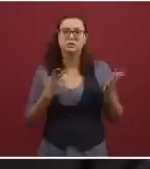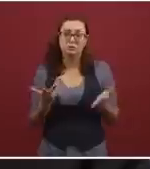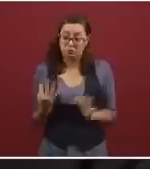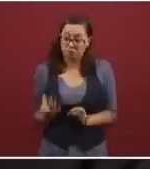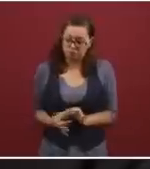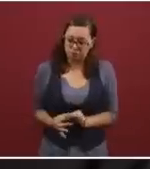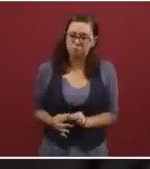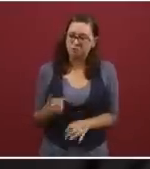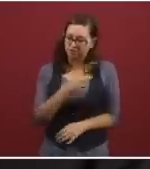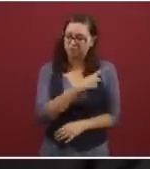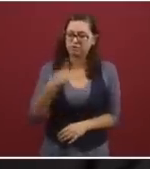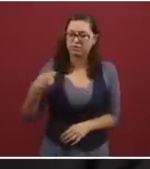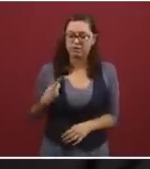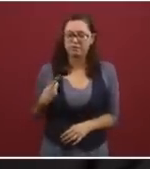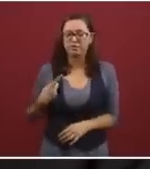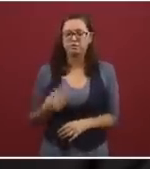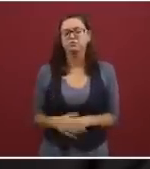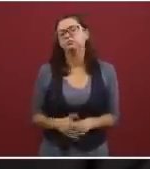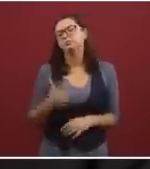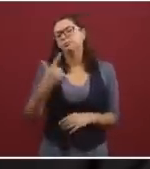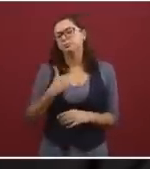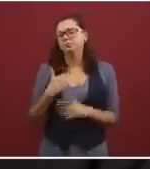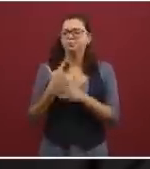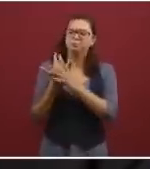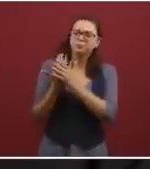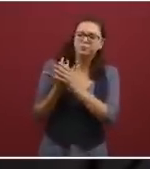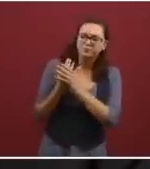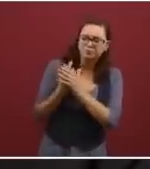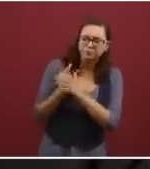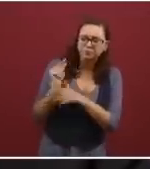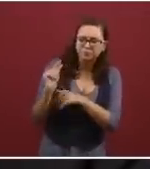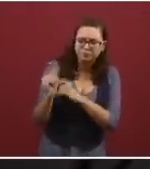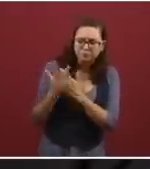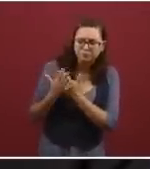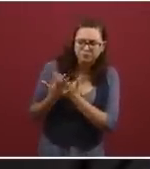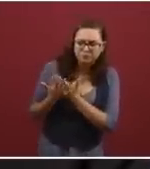cumplen. Voy a esperar un tiempo